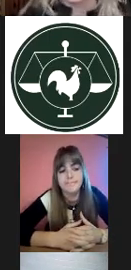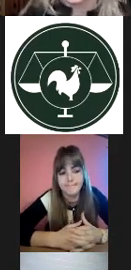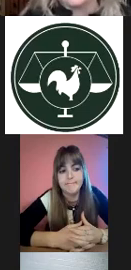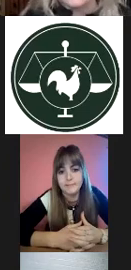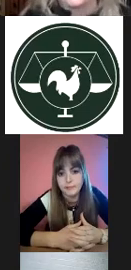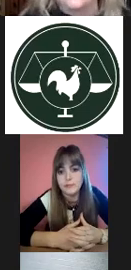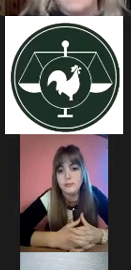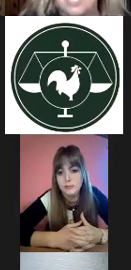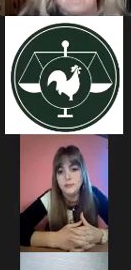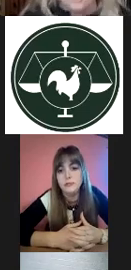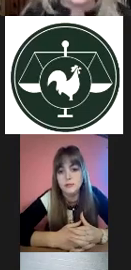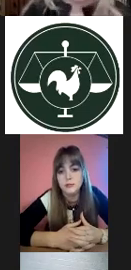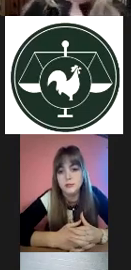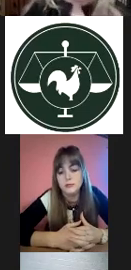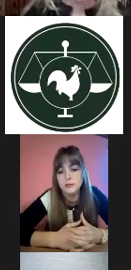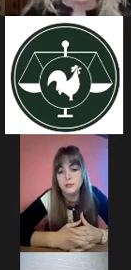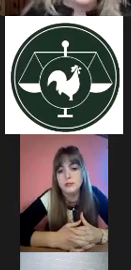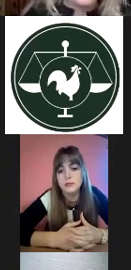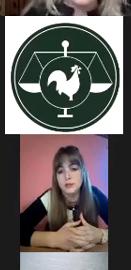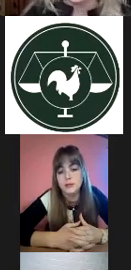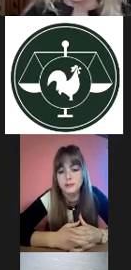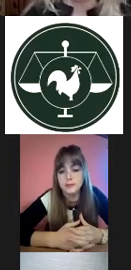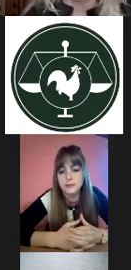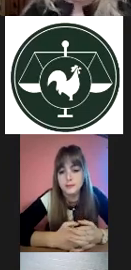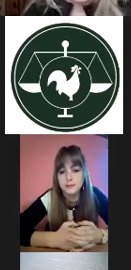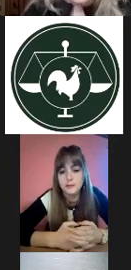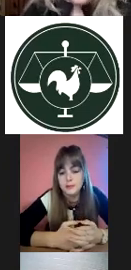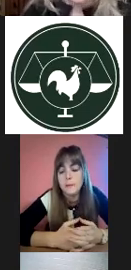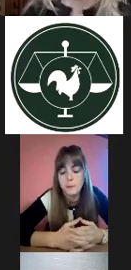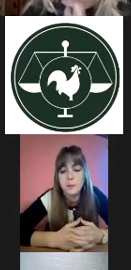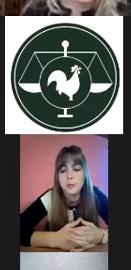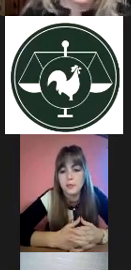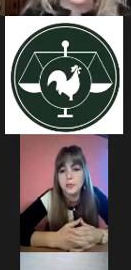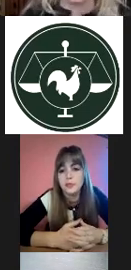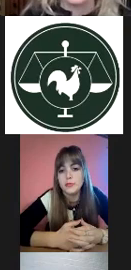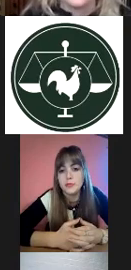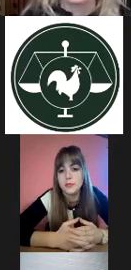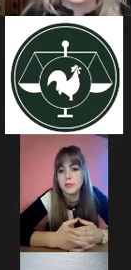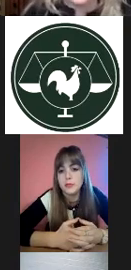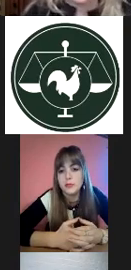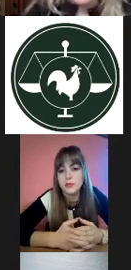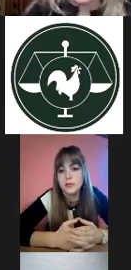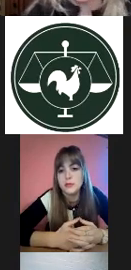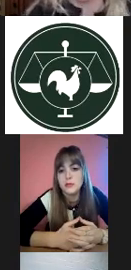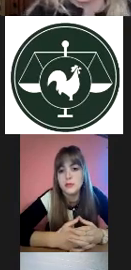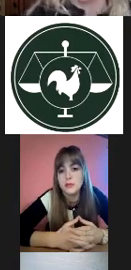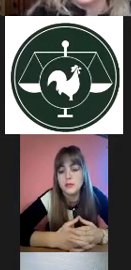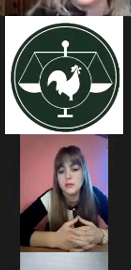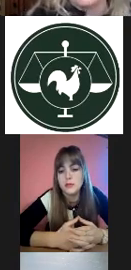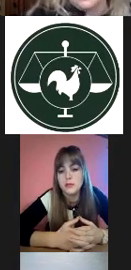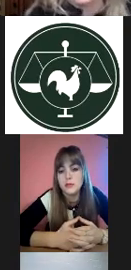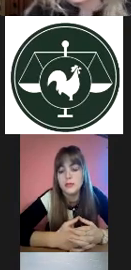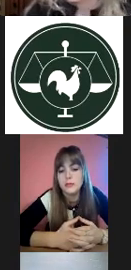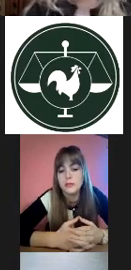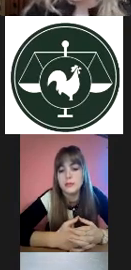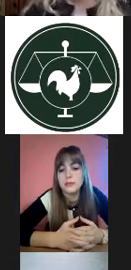más abarcamos el animalismo, ¿no es cierto? Pero entonces digo, si hay un maltratador, y vos lo marcaste muy bien, si hay un maltratador hacia un